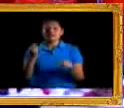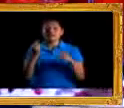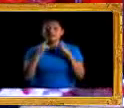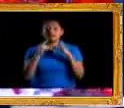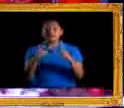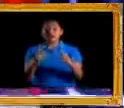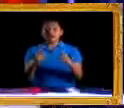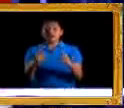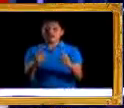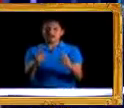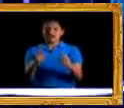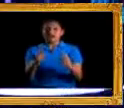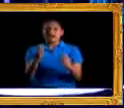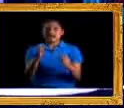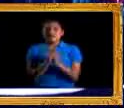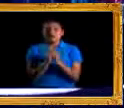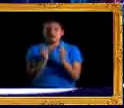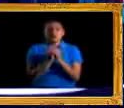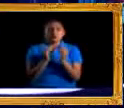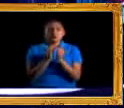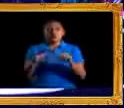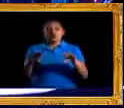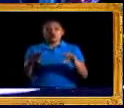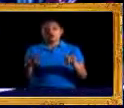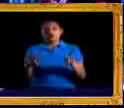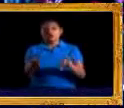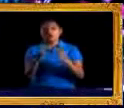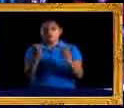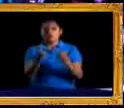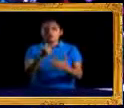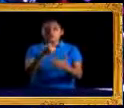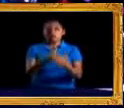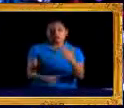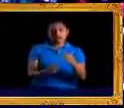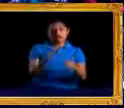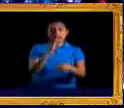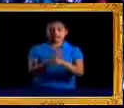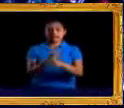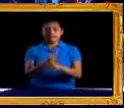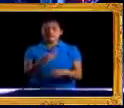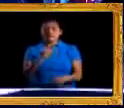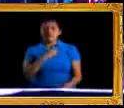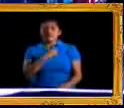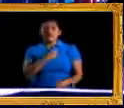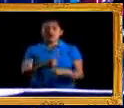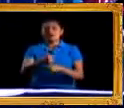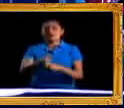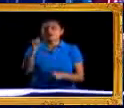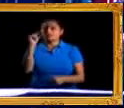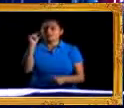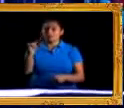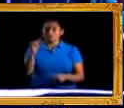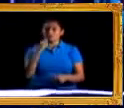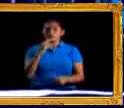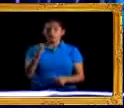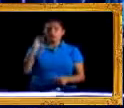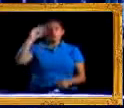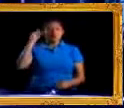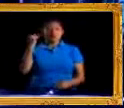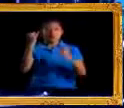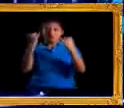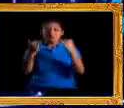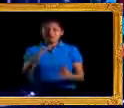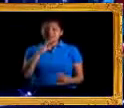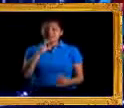anunciar, hermano, la crisis como señal a la iglesia? Entonces quiero avanzar un poquito, hermano, porque ahora